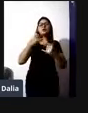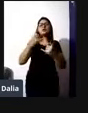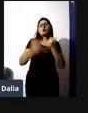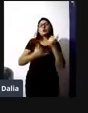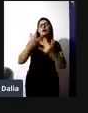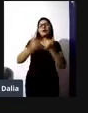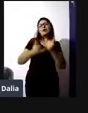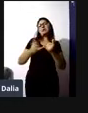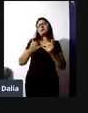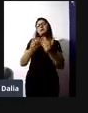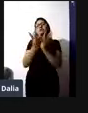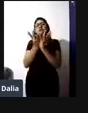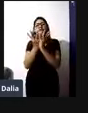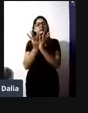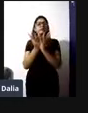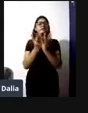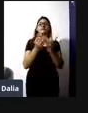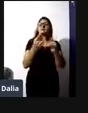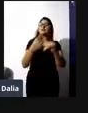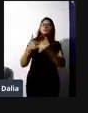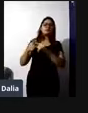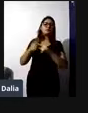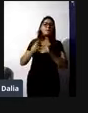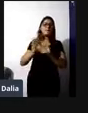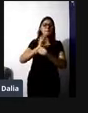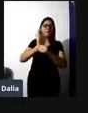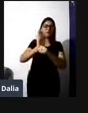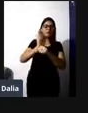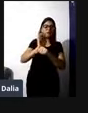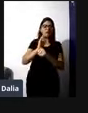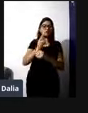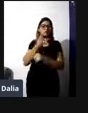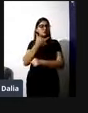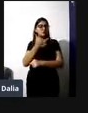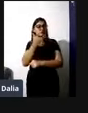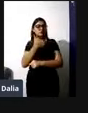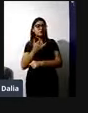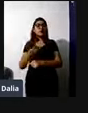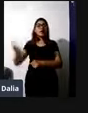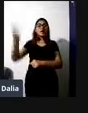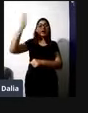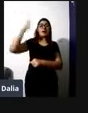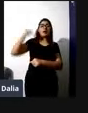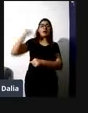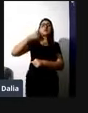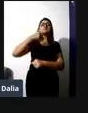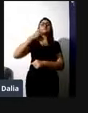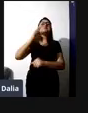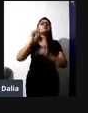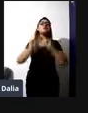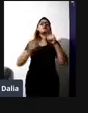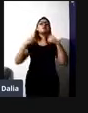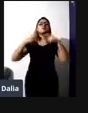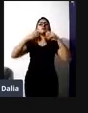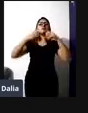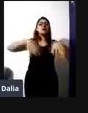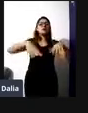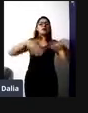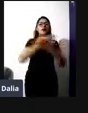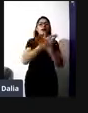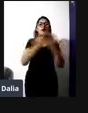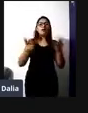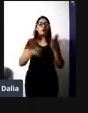están viendo películas, están regresando a algo que no debimos haber perdido y que nos concentramos tanto